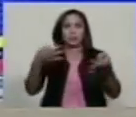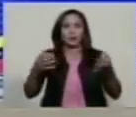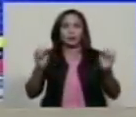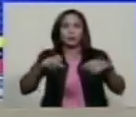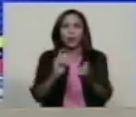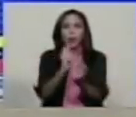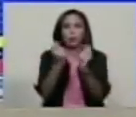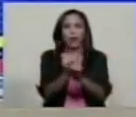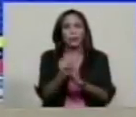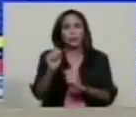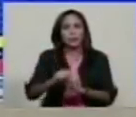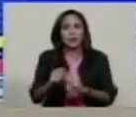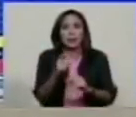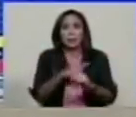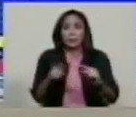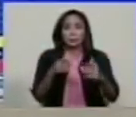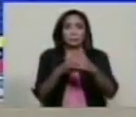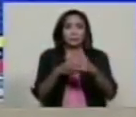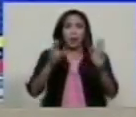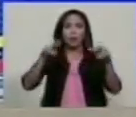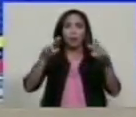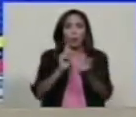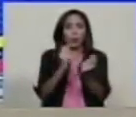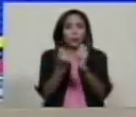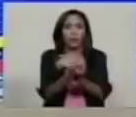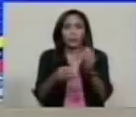La humanidad siempre pensando